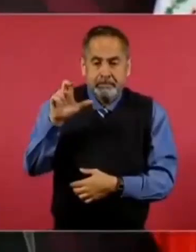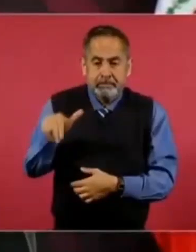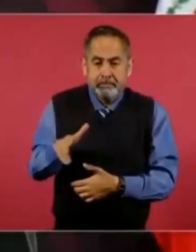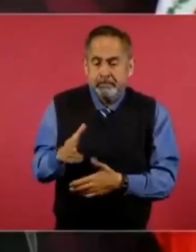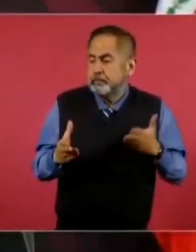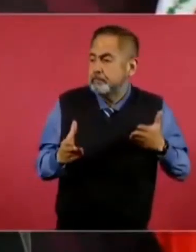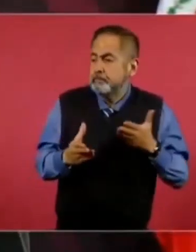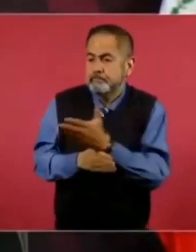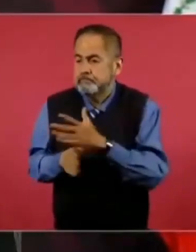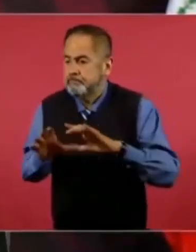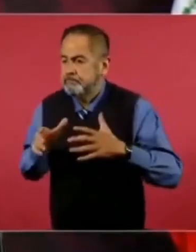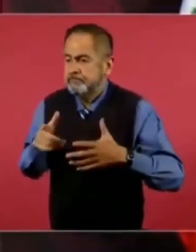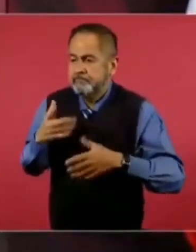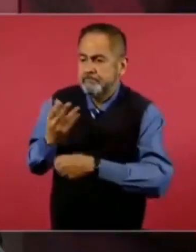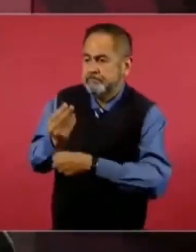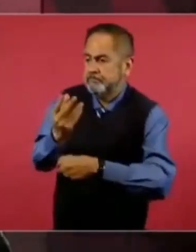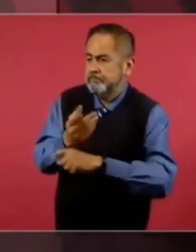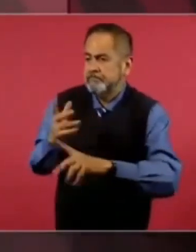y